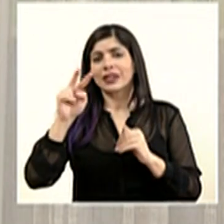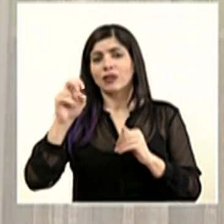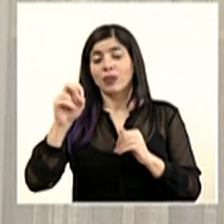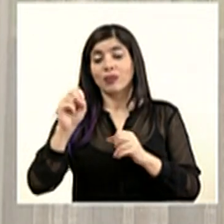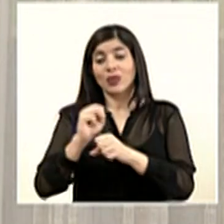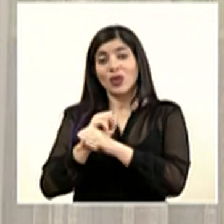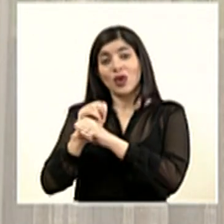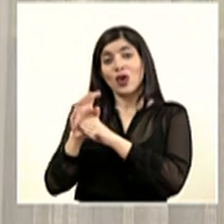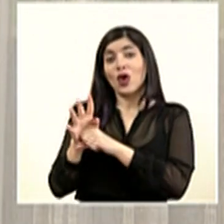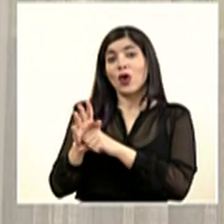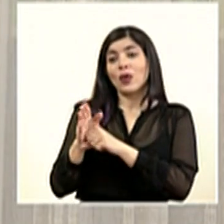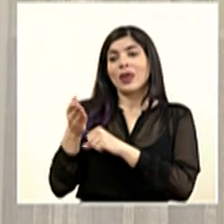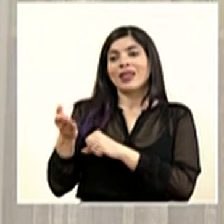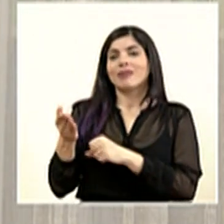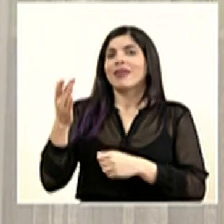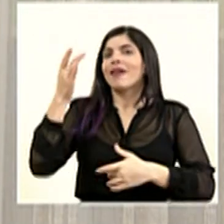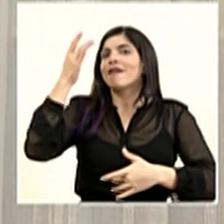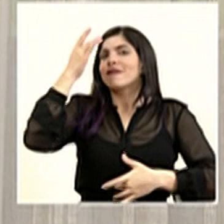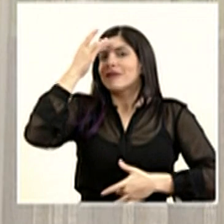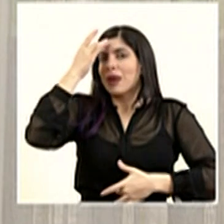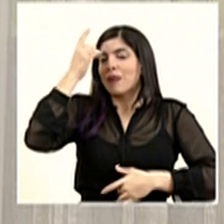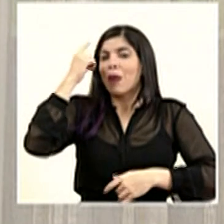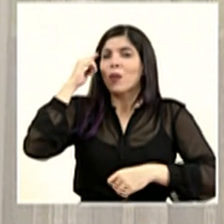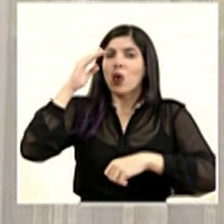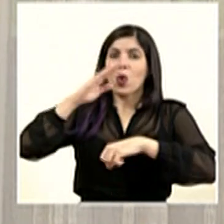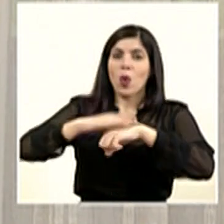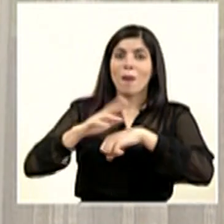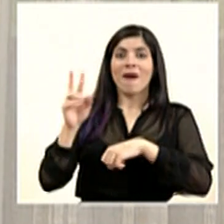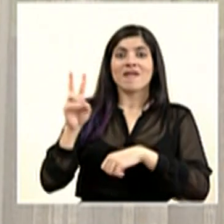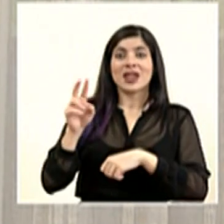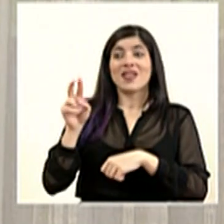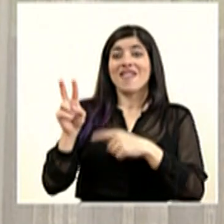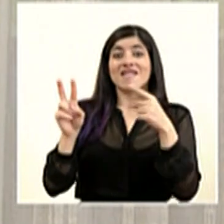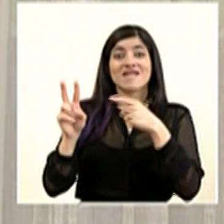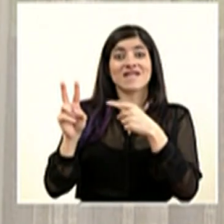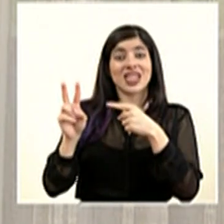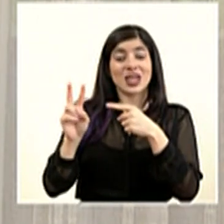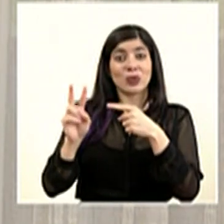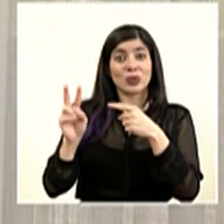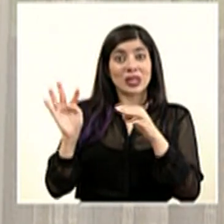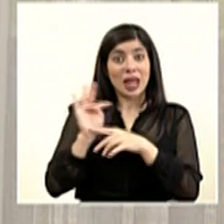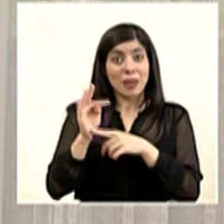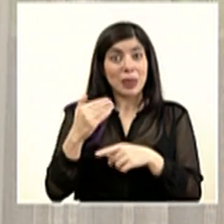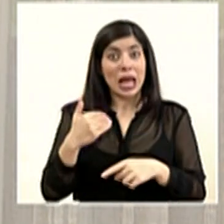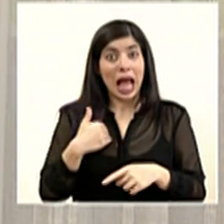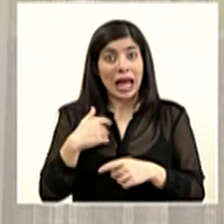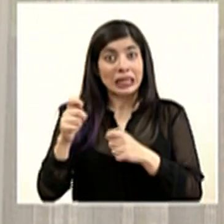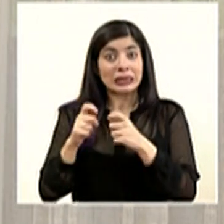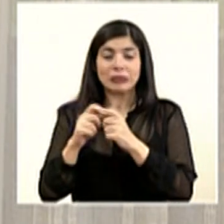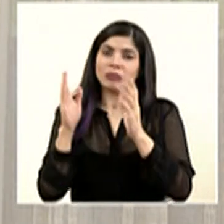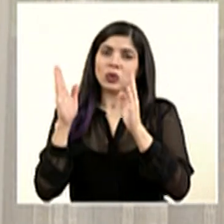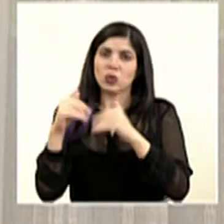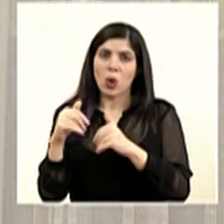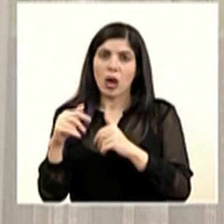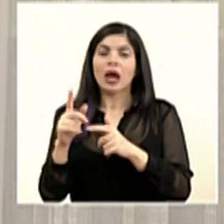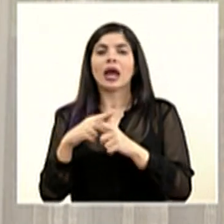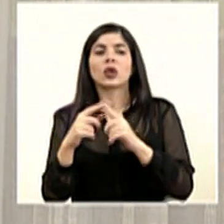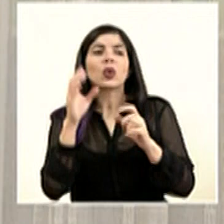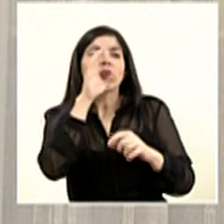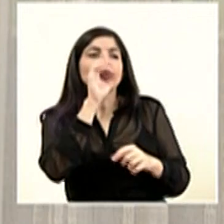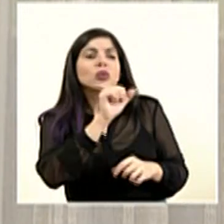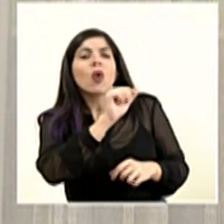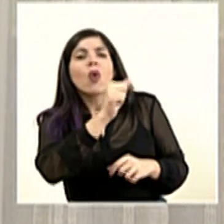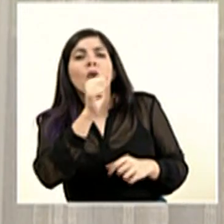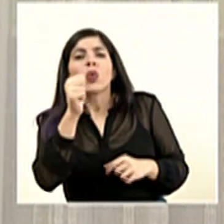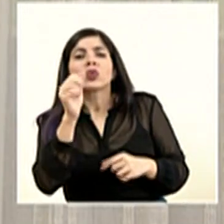COVID-19 una enfermedad producida por un virus que no tiene un tratamiento específico, se permite el uso de medicamentos que de otra forma